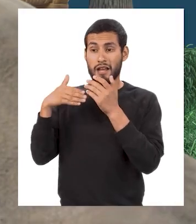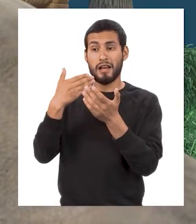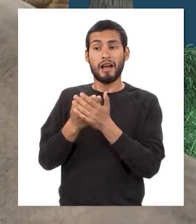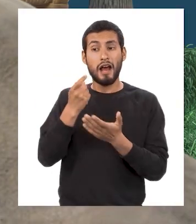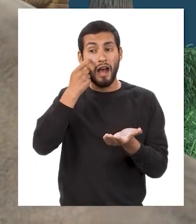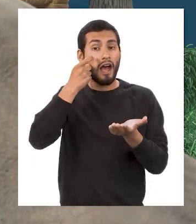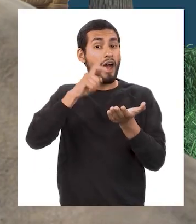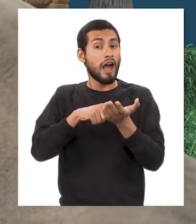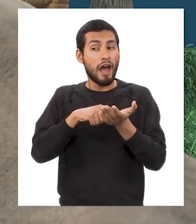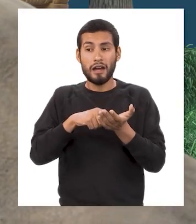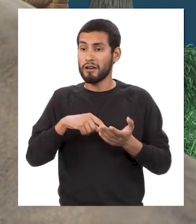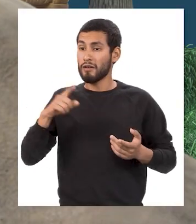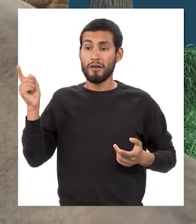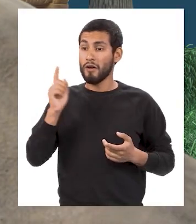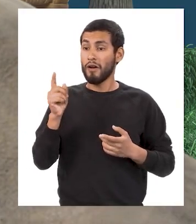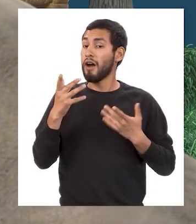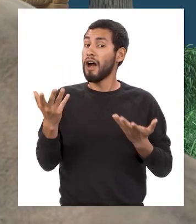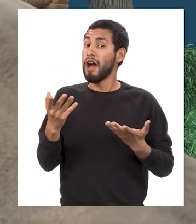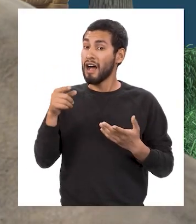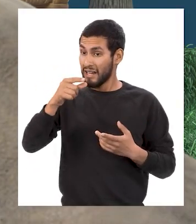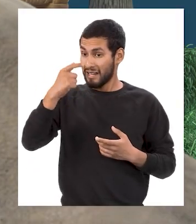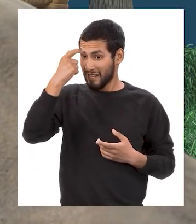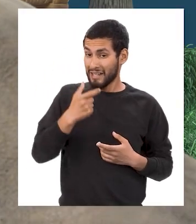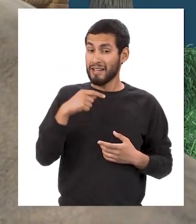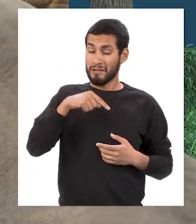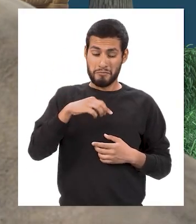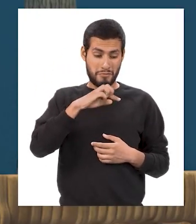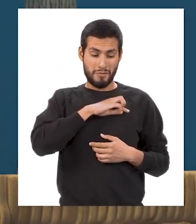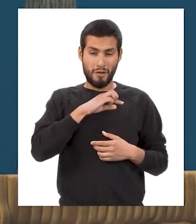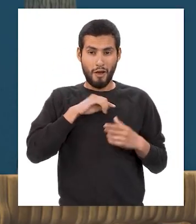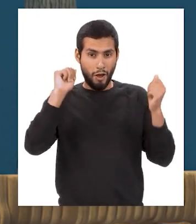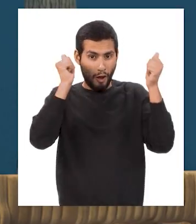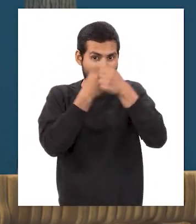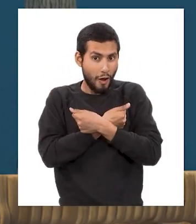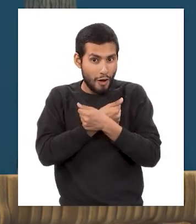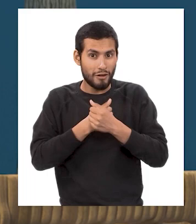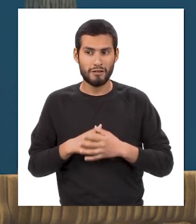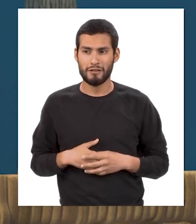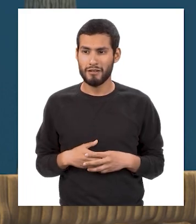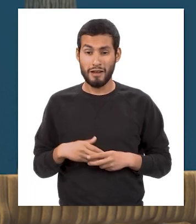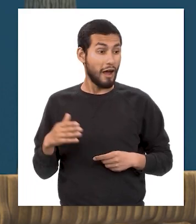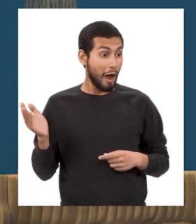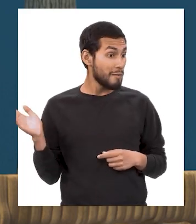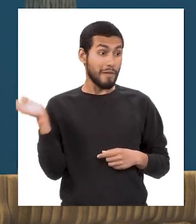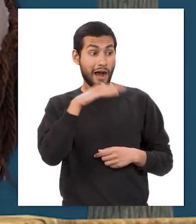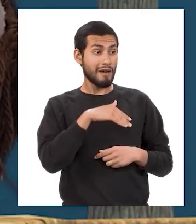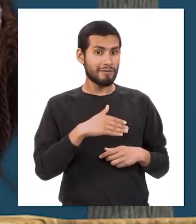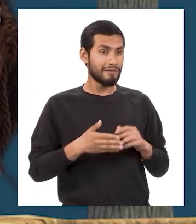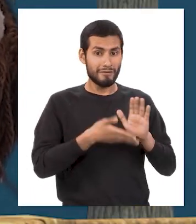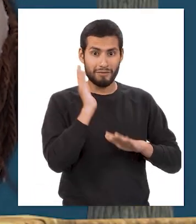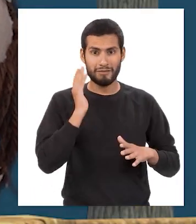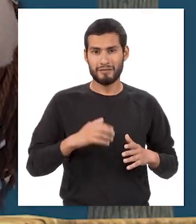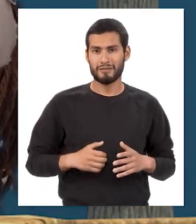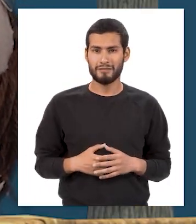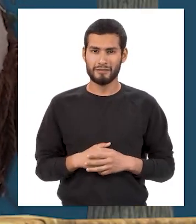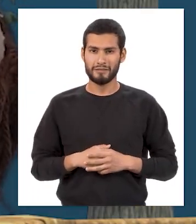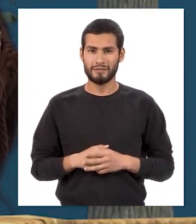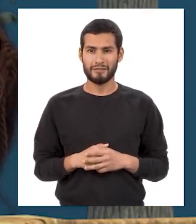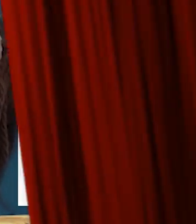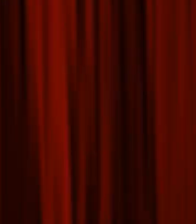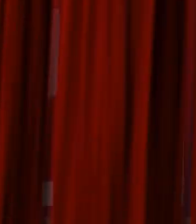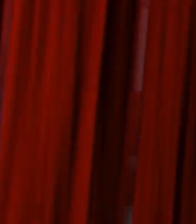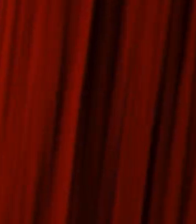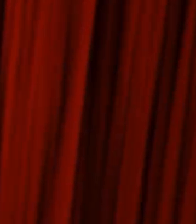se acercó a Fogg y al guía, se dieron cuenta que no era otra persona más que Passepartout. ¡Vámonos